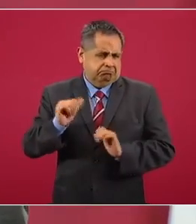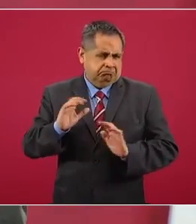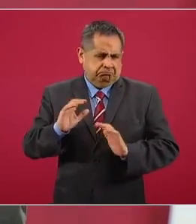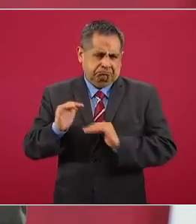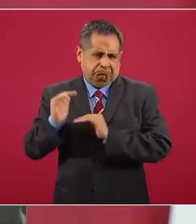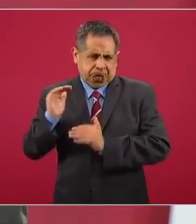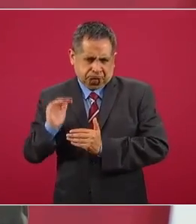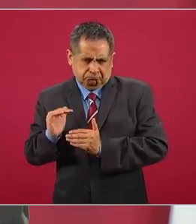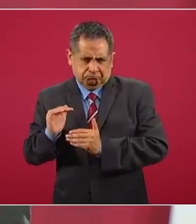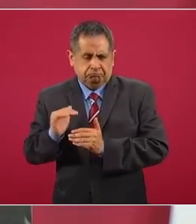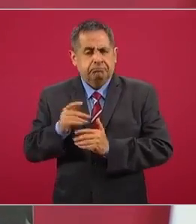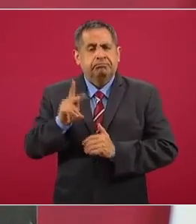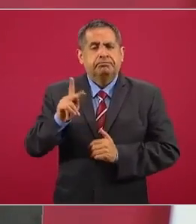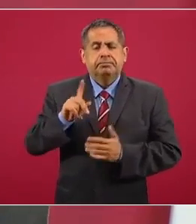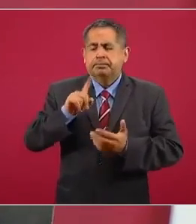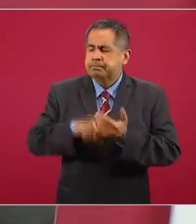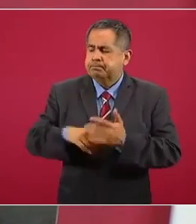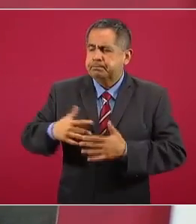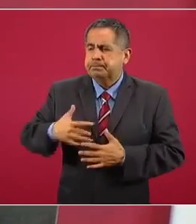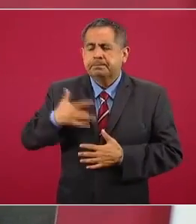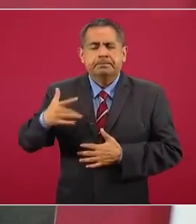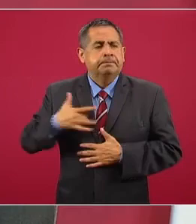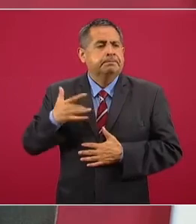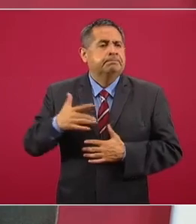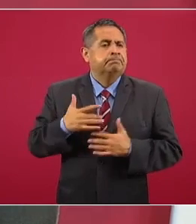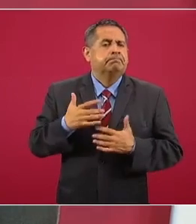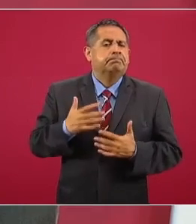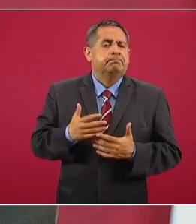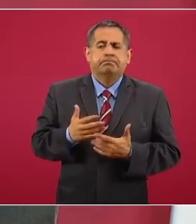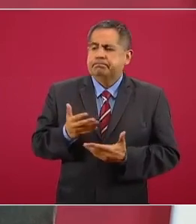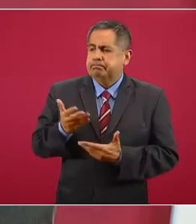pero el servicio público